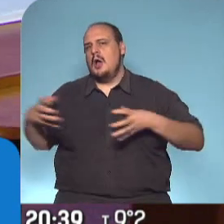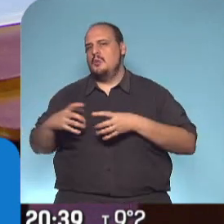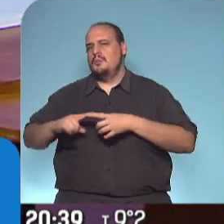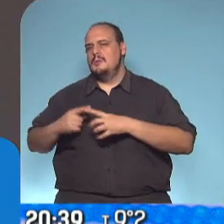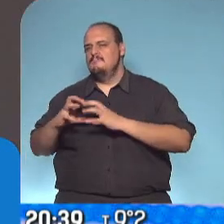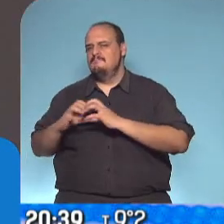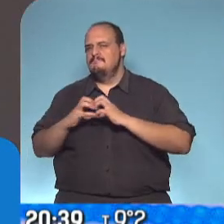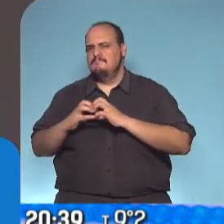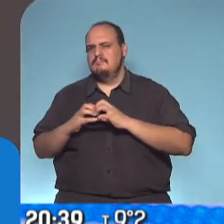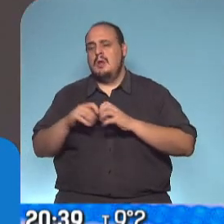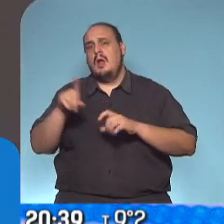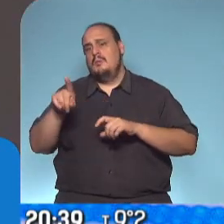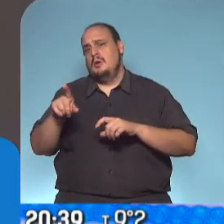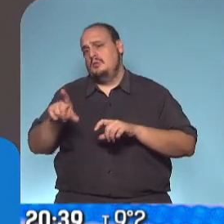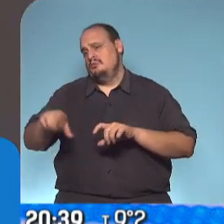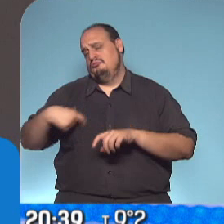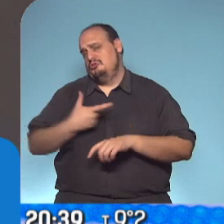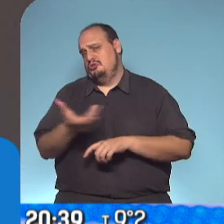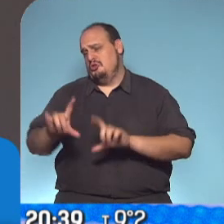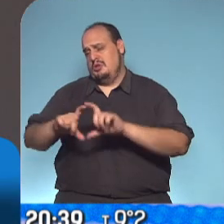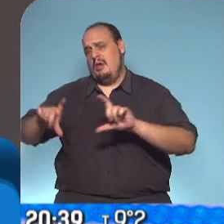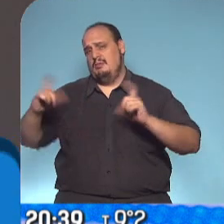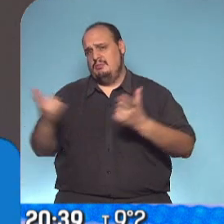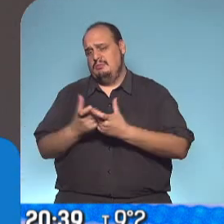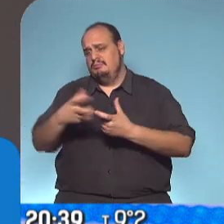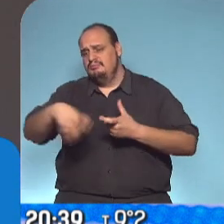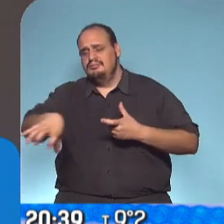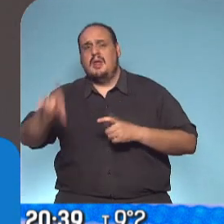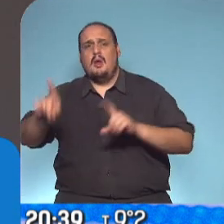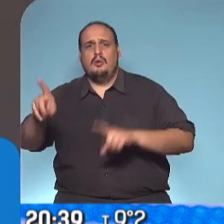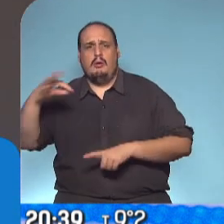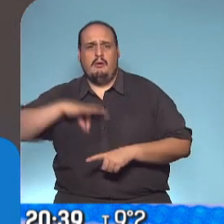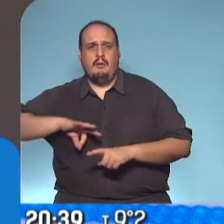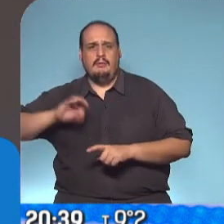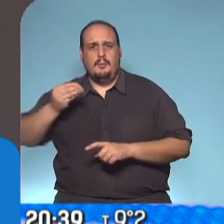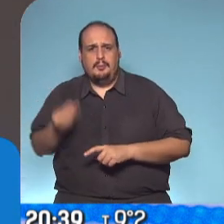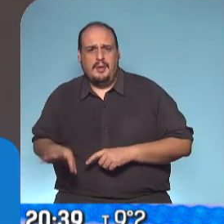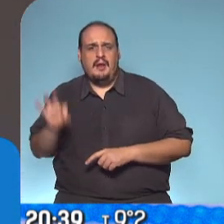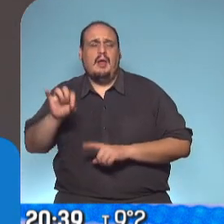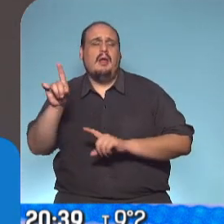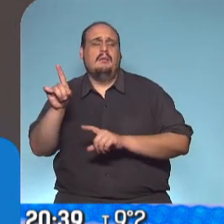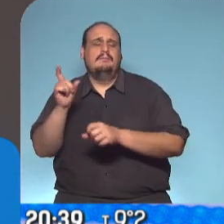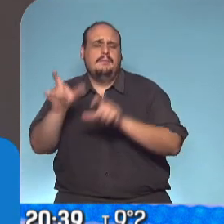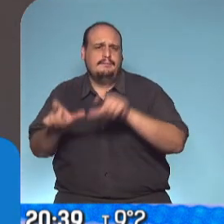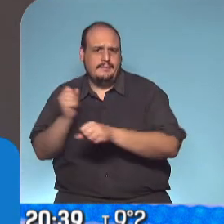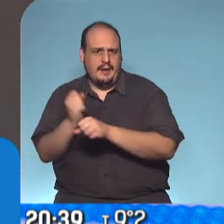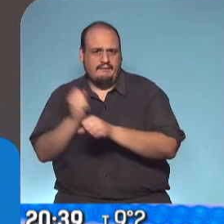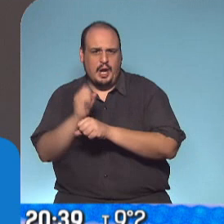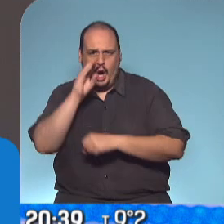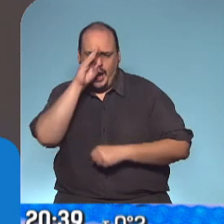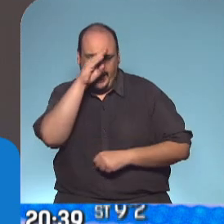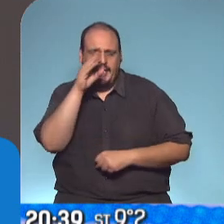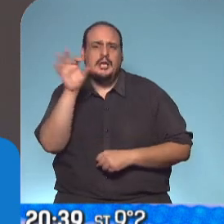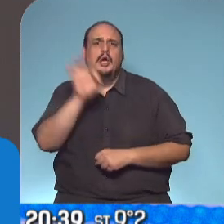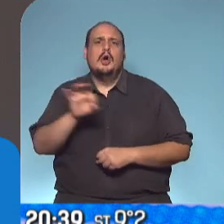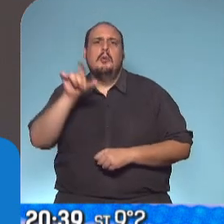de población que quedó por fuera de sus ingresos, aquellos que no tienen trabajo registrado, aquellos que